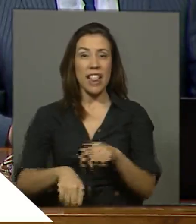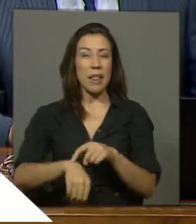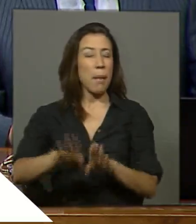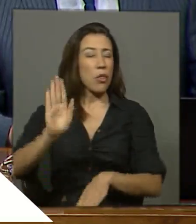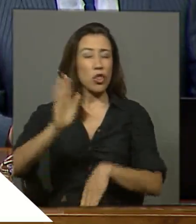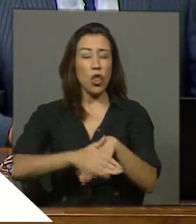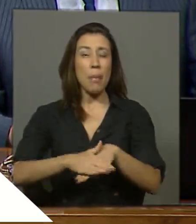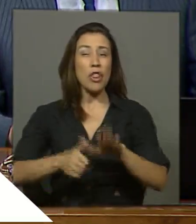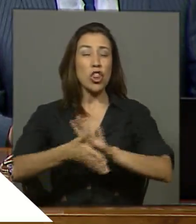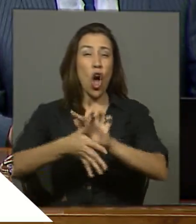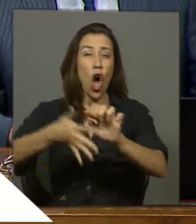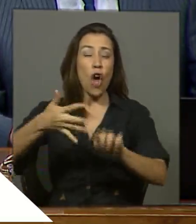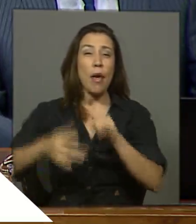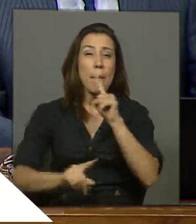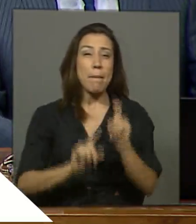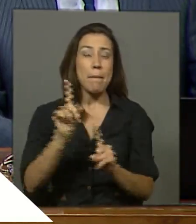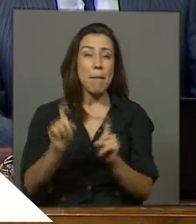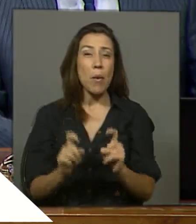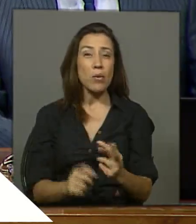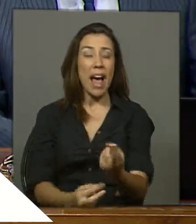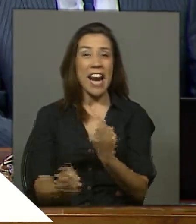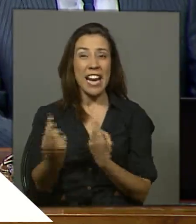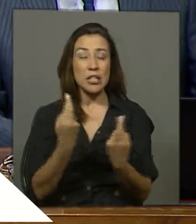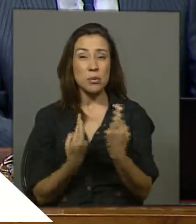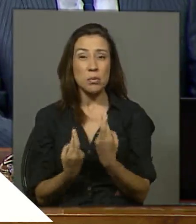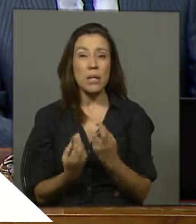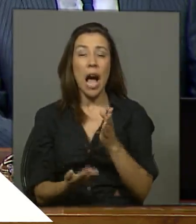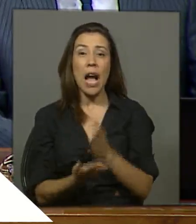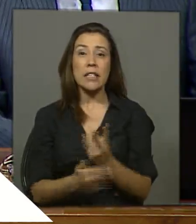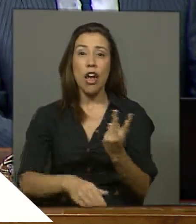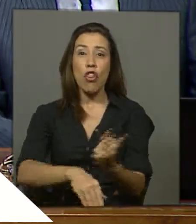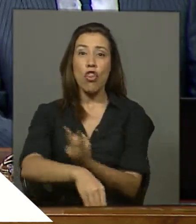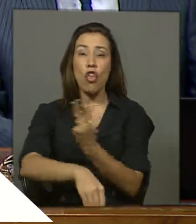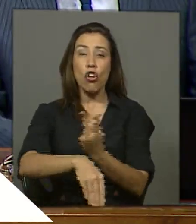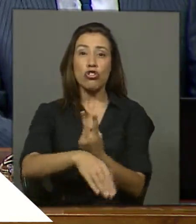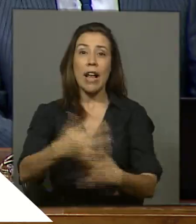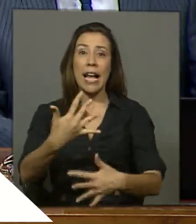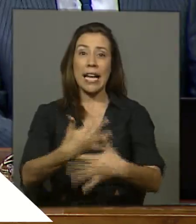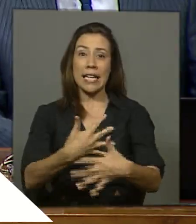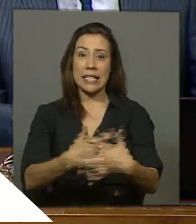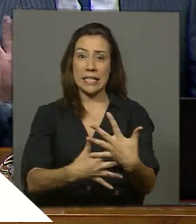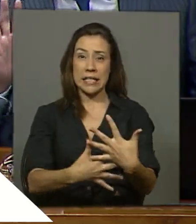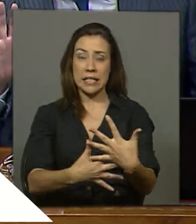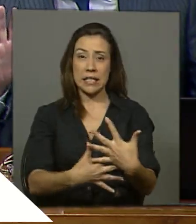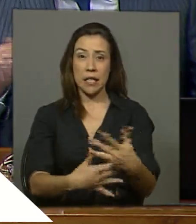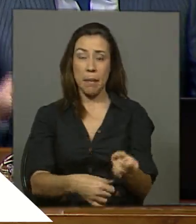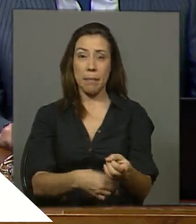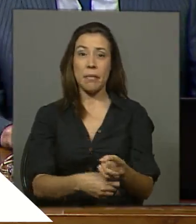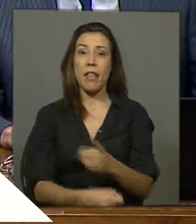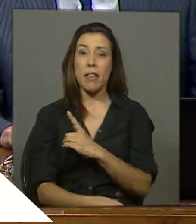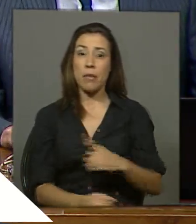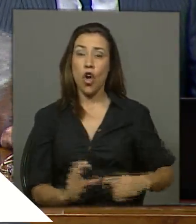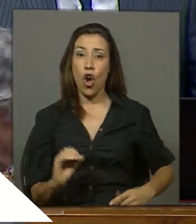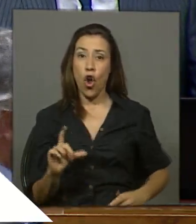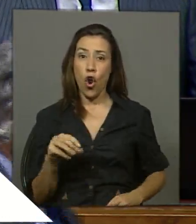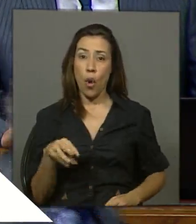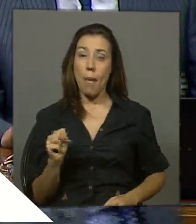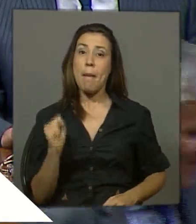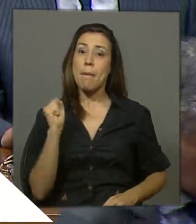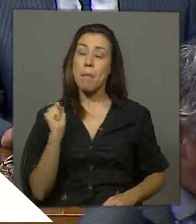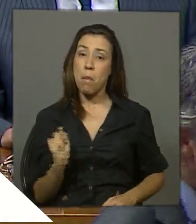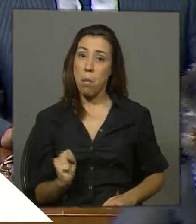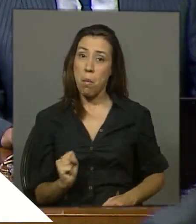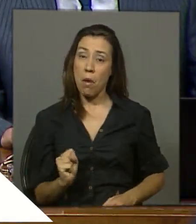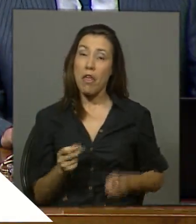máximo para todas las preguntas y respuestas será de hasta 2 horas y 15 minutos el diputado señor coloma podrá